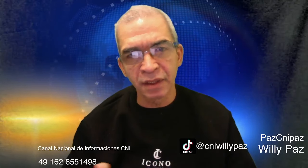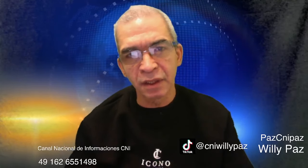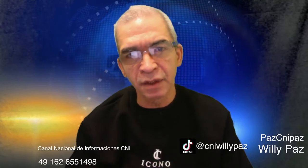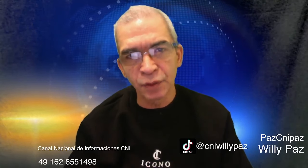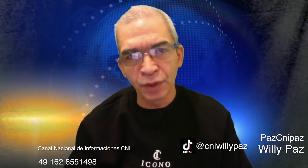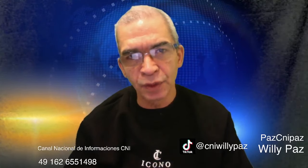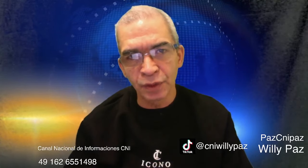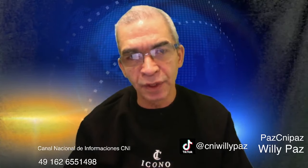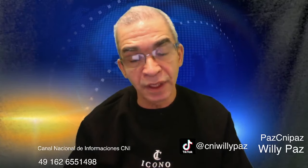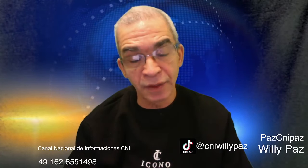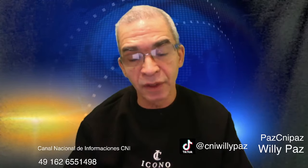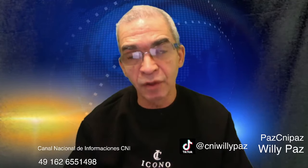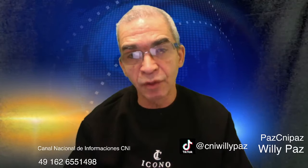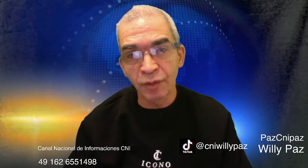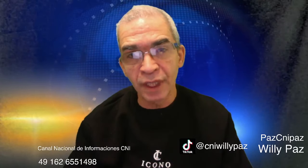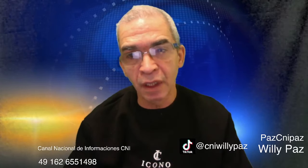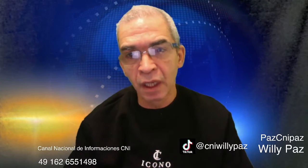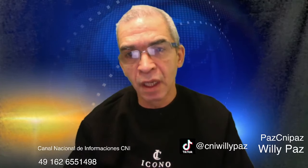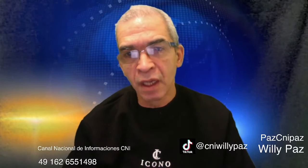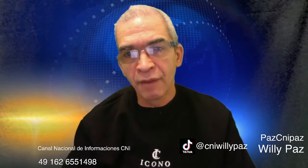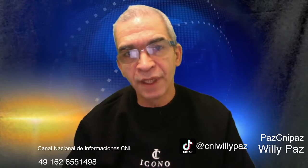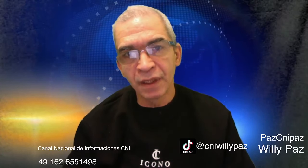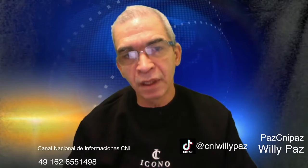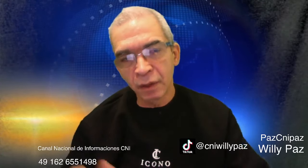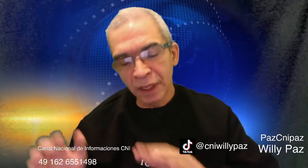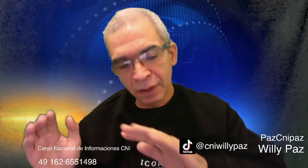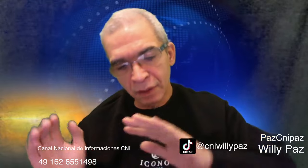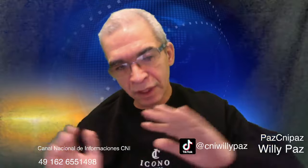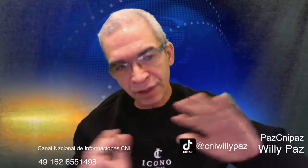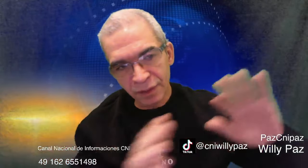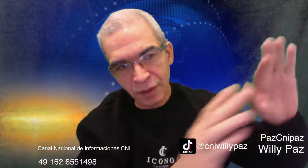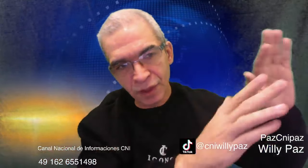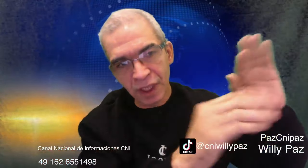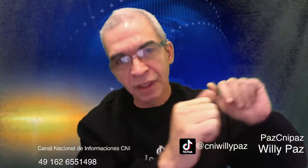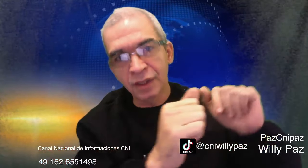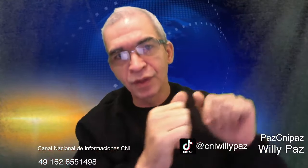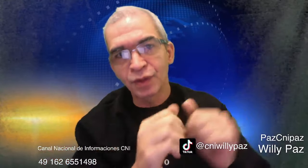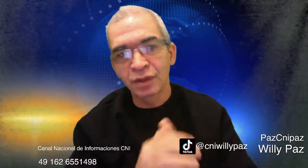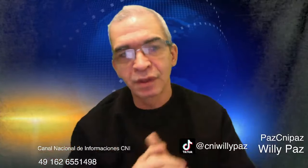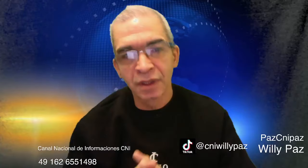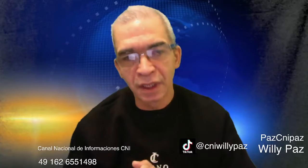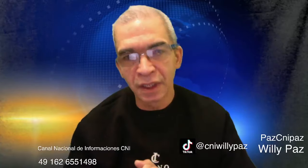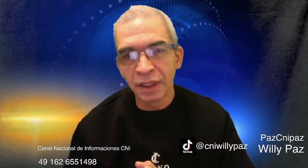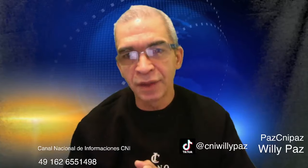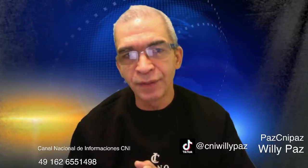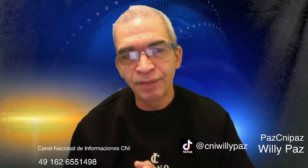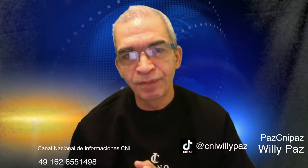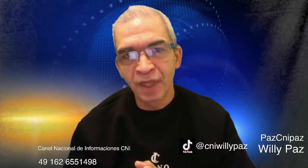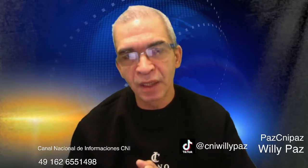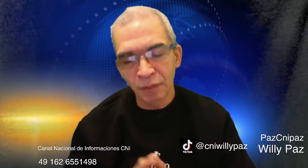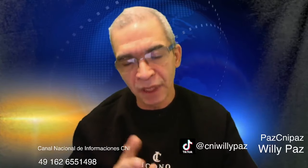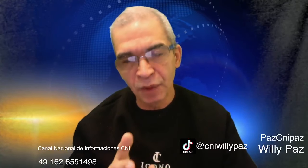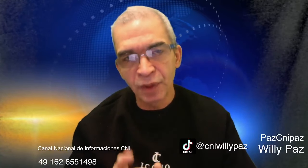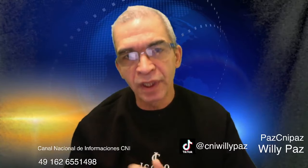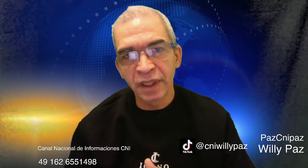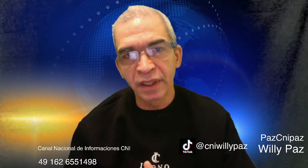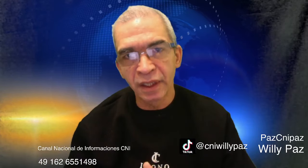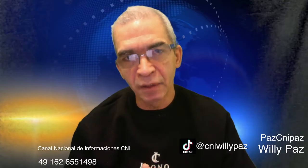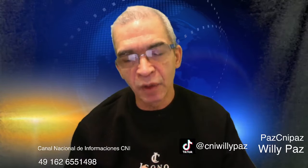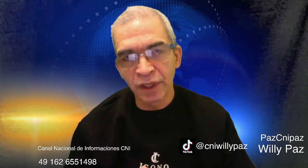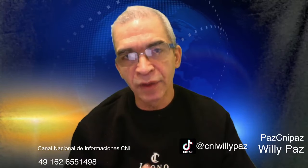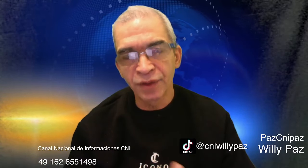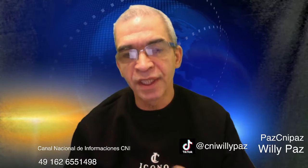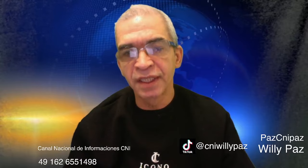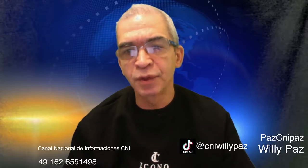Miércoles 31 de enero del 2024, les decimos adiós a enero. Esperamos que